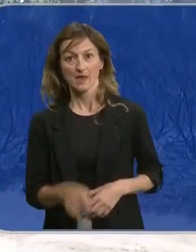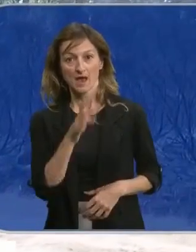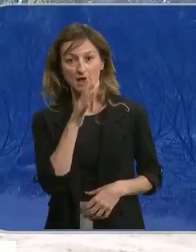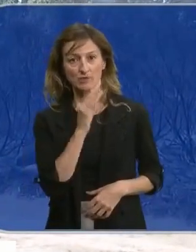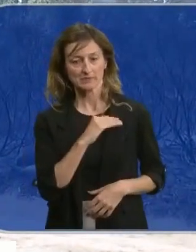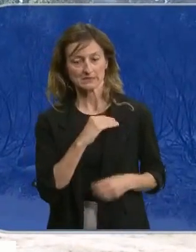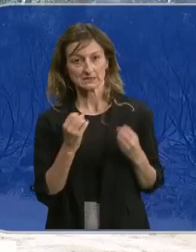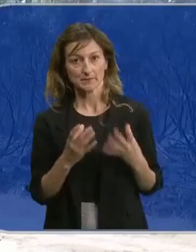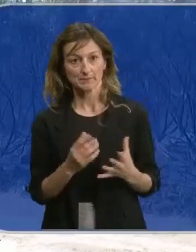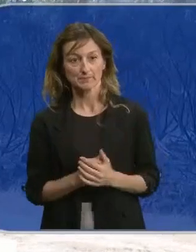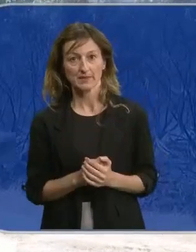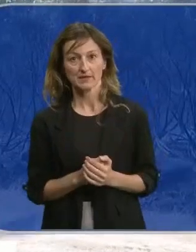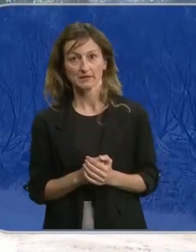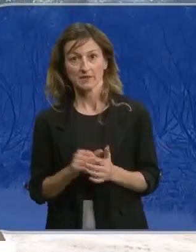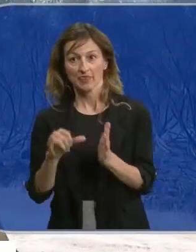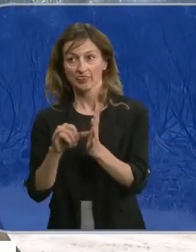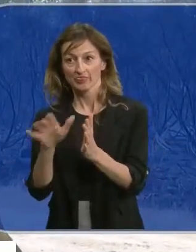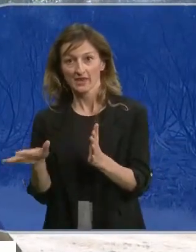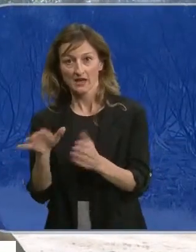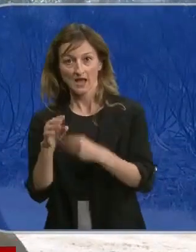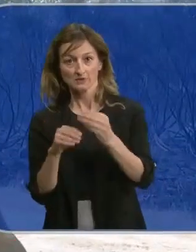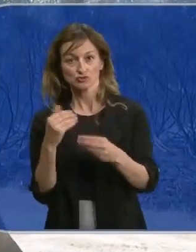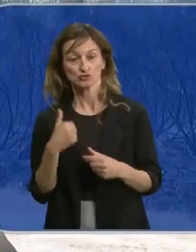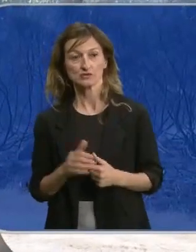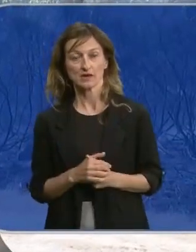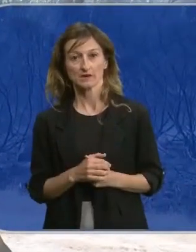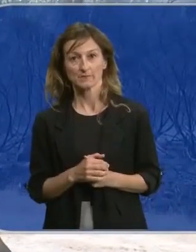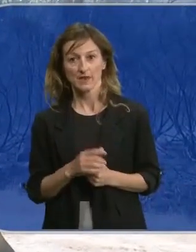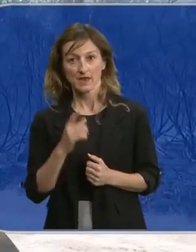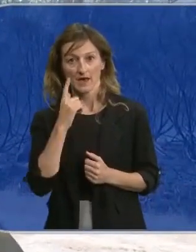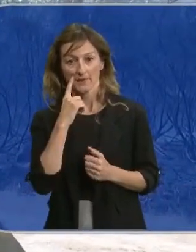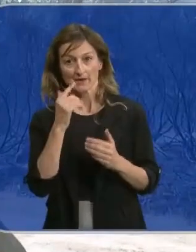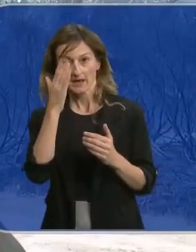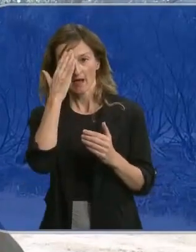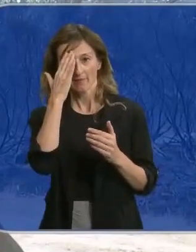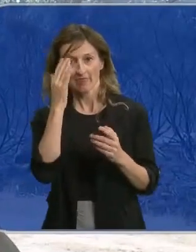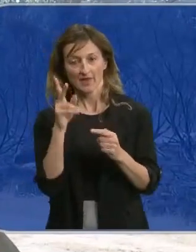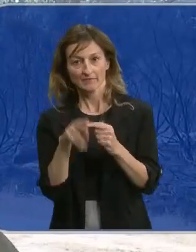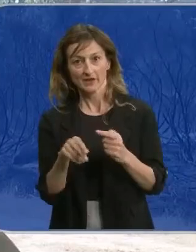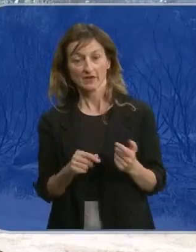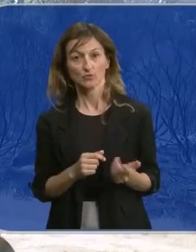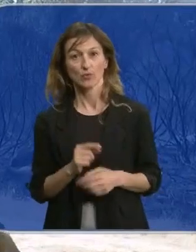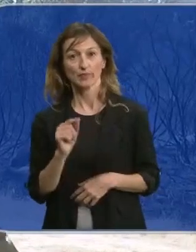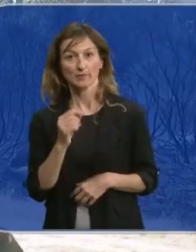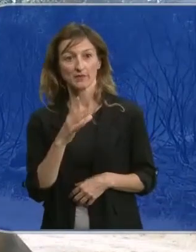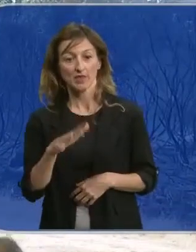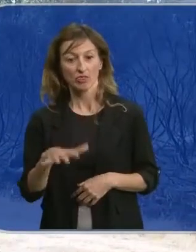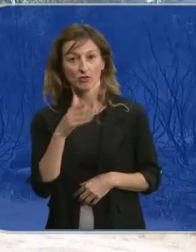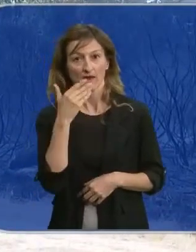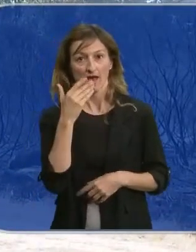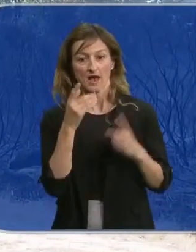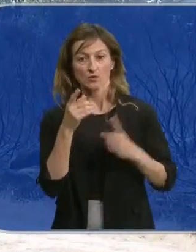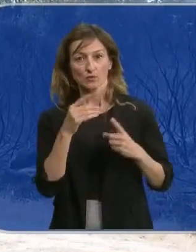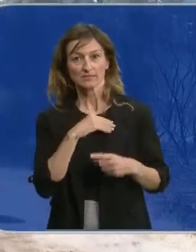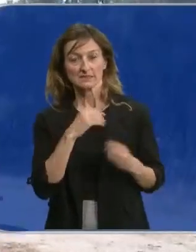está bastante bien hemos hecho una contra en el flanco este de aquí Ah sujetamos la cabeza y de momento bien Hay algún punto caliente por